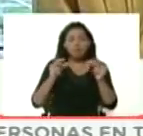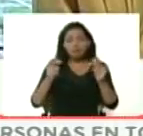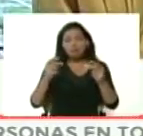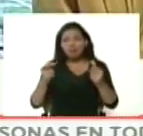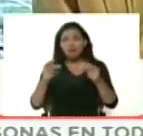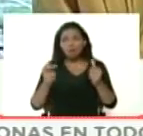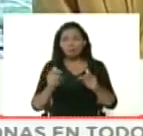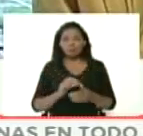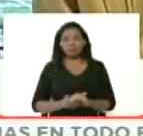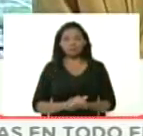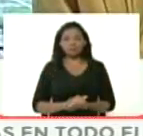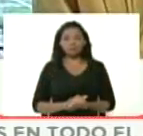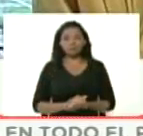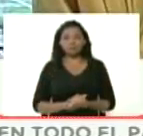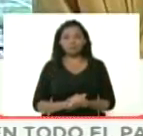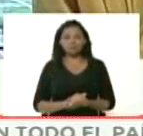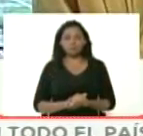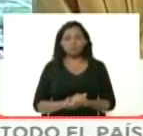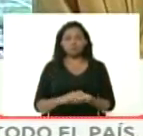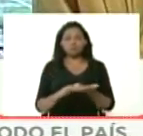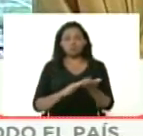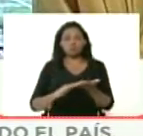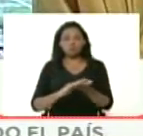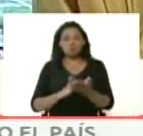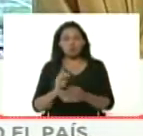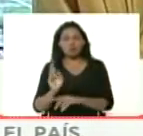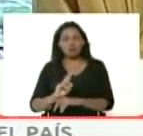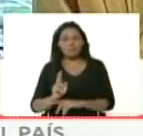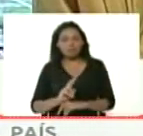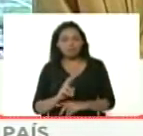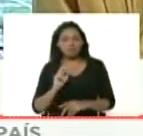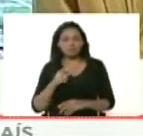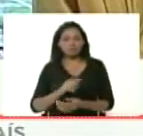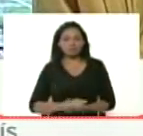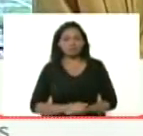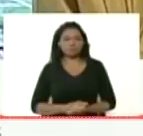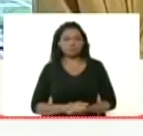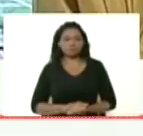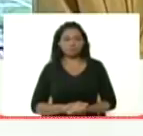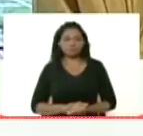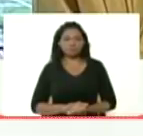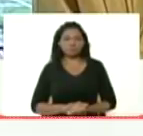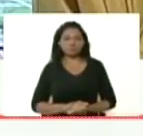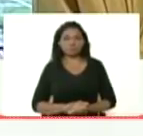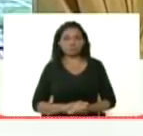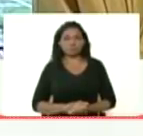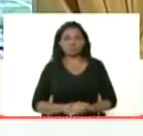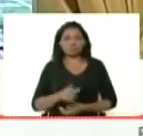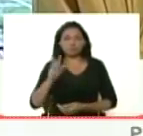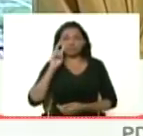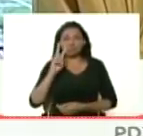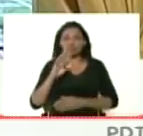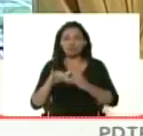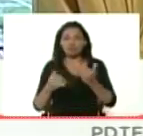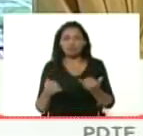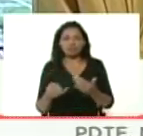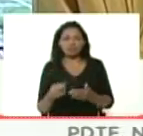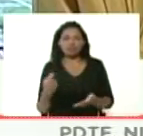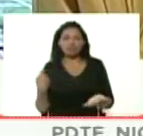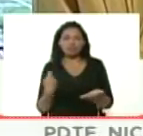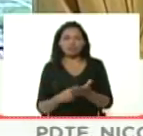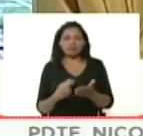inmediatas, soluciones mediatas, soluciones que tienen que ver precisamente con el